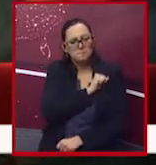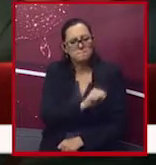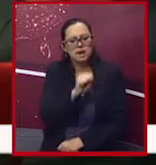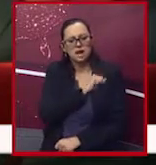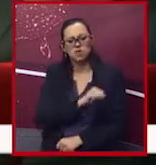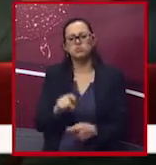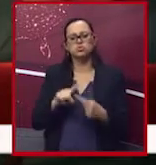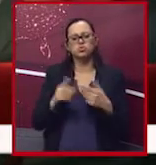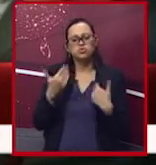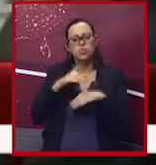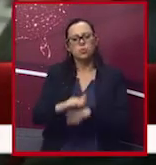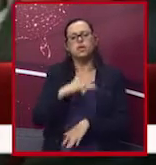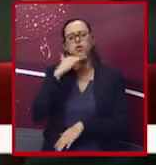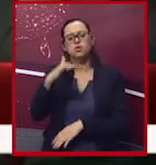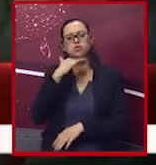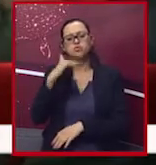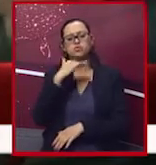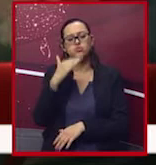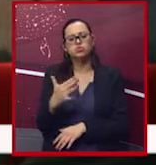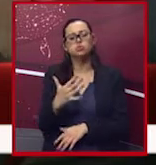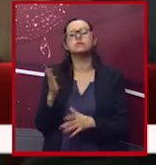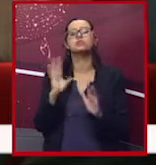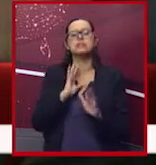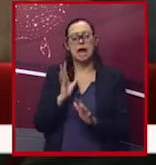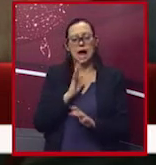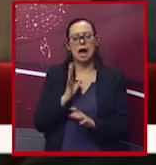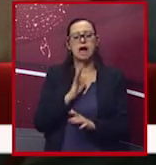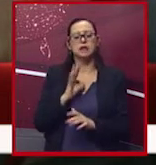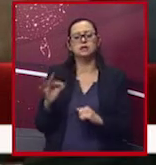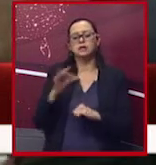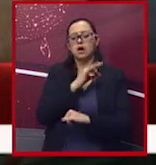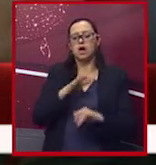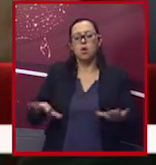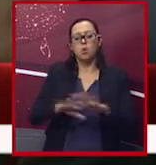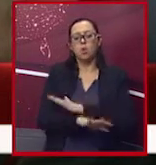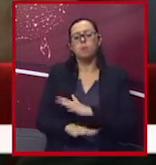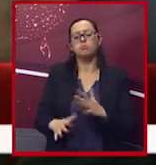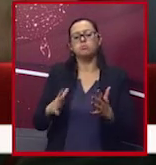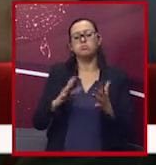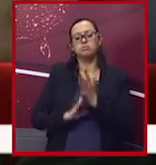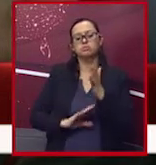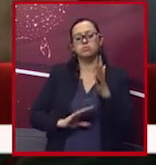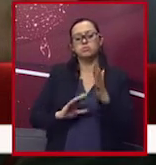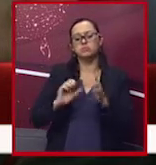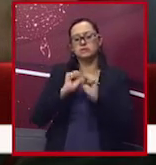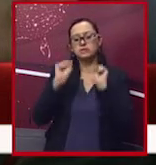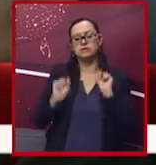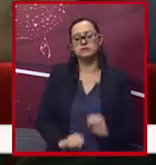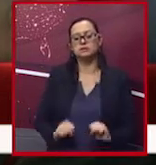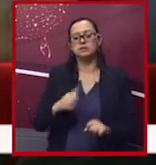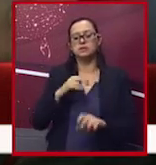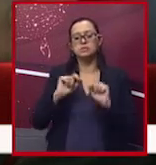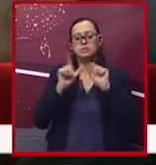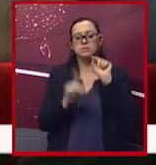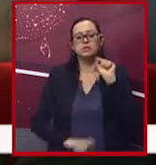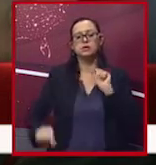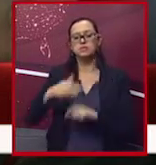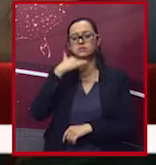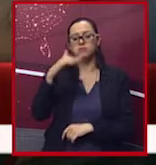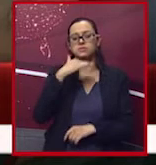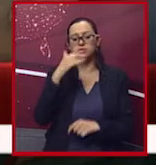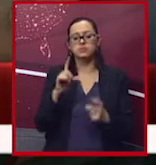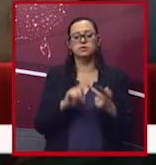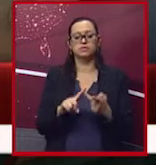con corrupción, más aún cuando ya se han tipificado con la última reforma dentro del Sistema Nacional Anticorrupción, los